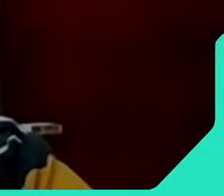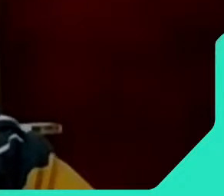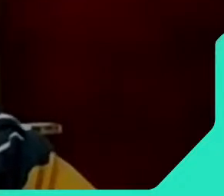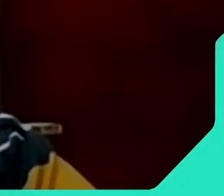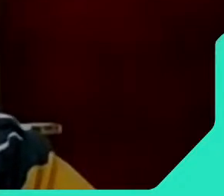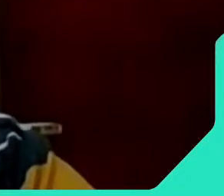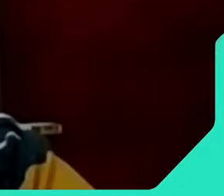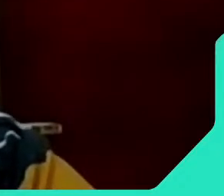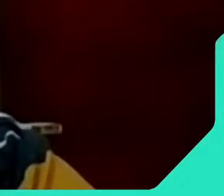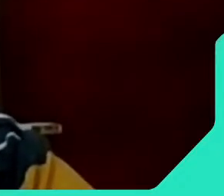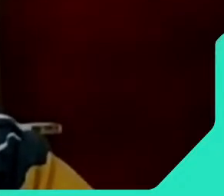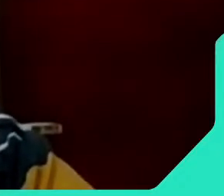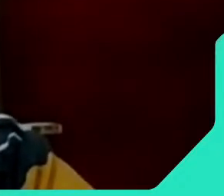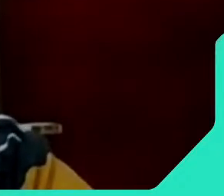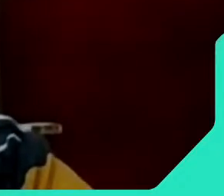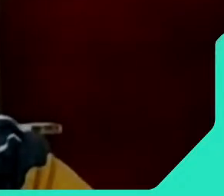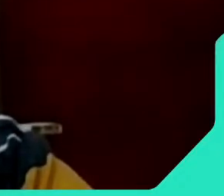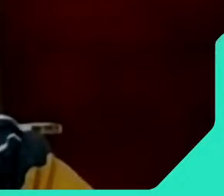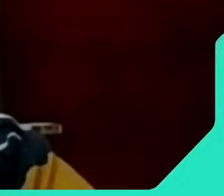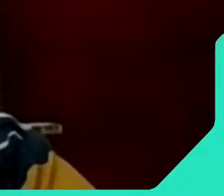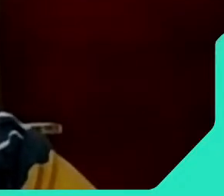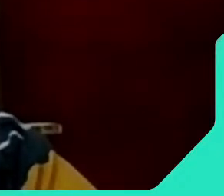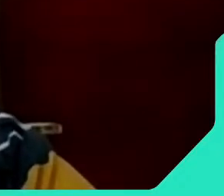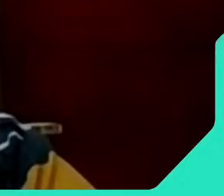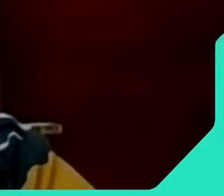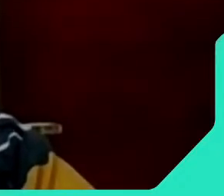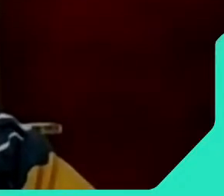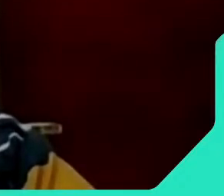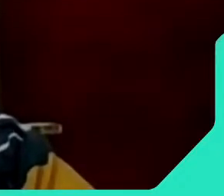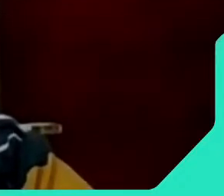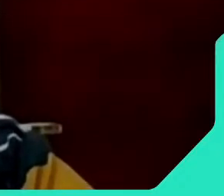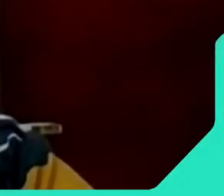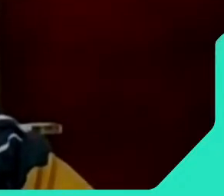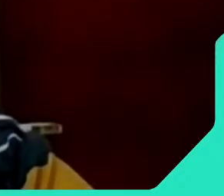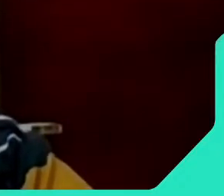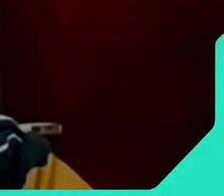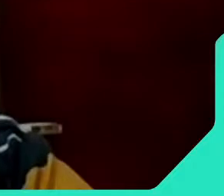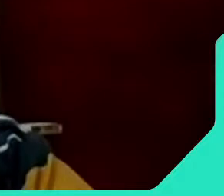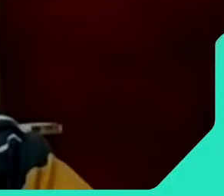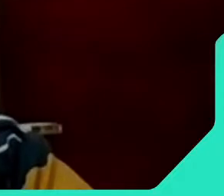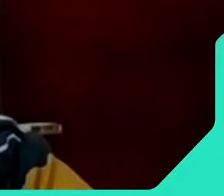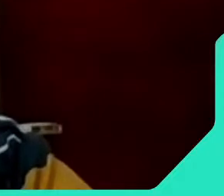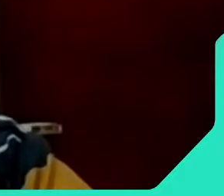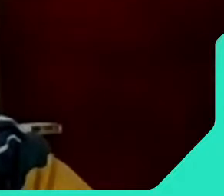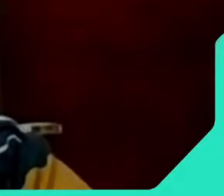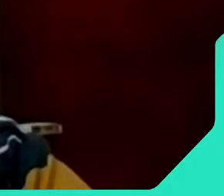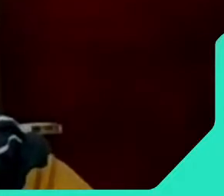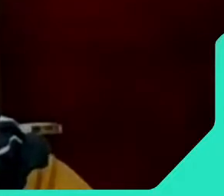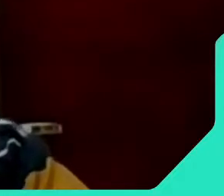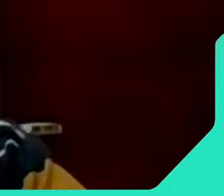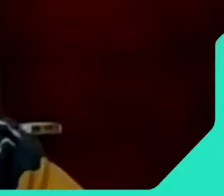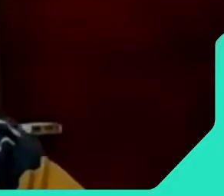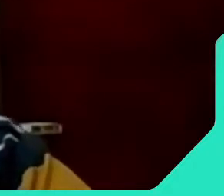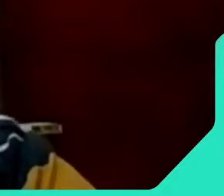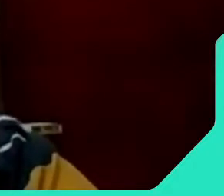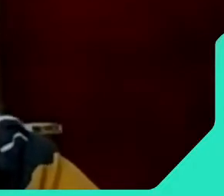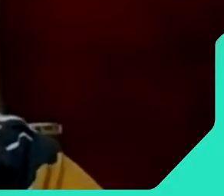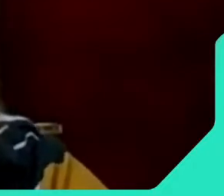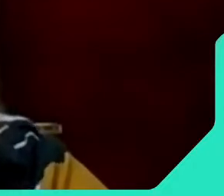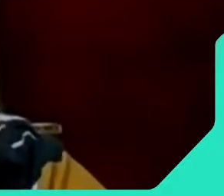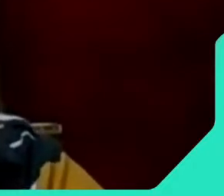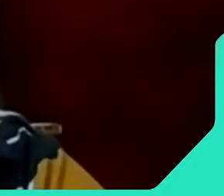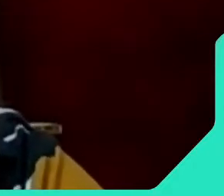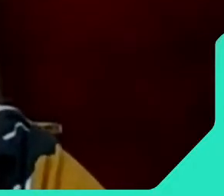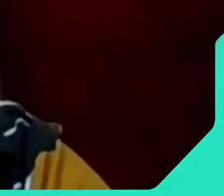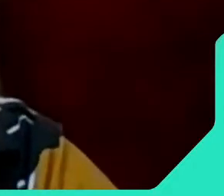conocer como Facultad de Ciencias Exactas y decirles a su vez que esta facultad en particular es